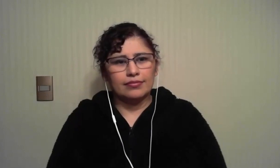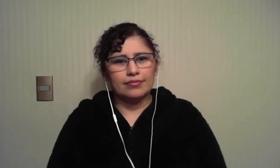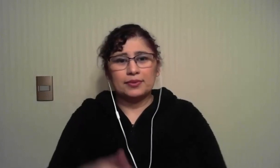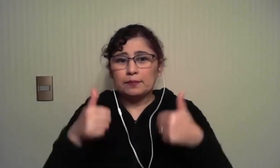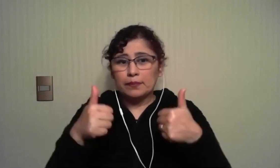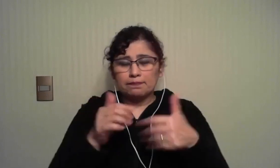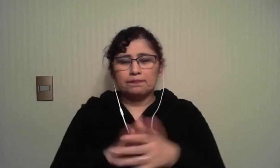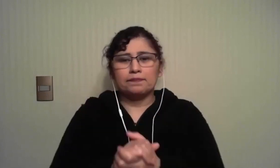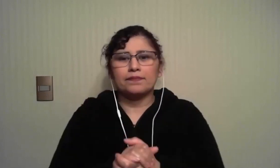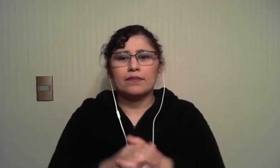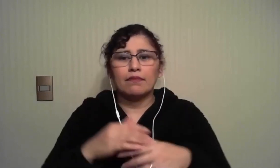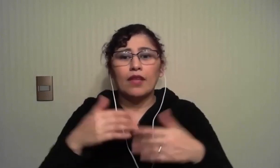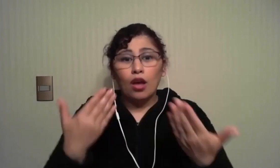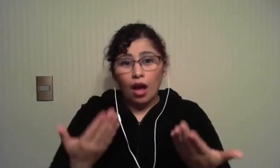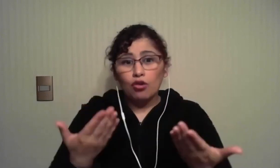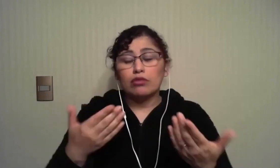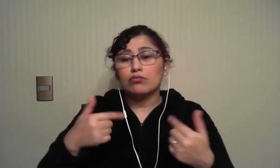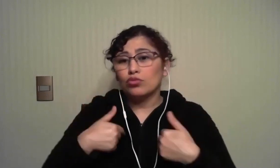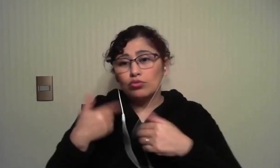Bien, doy espacio